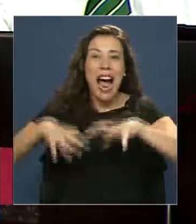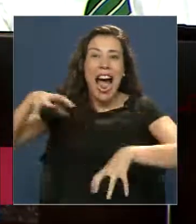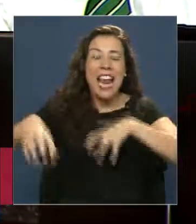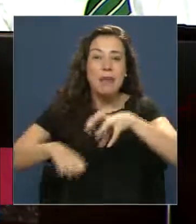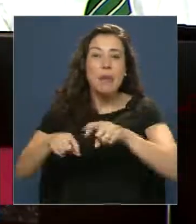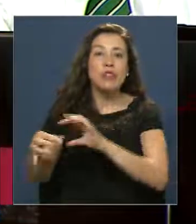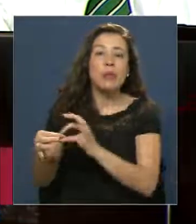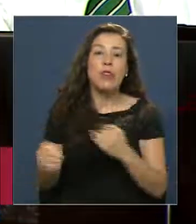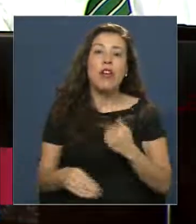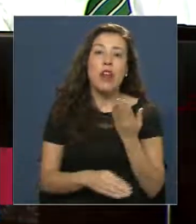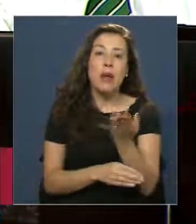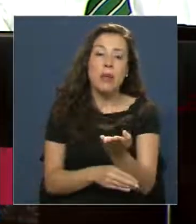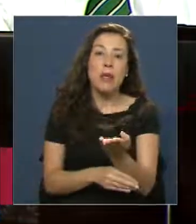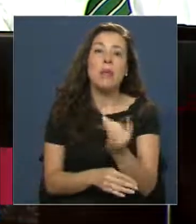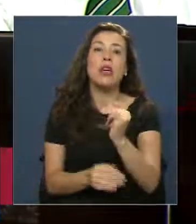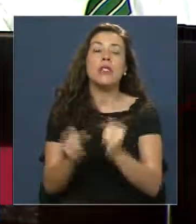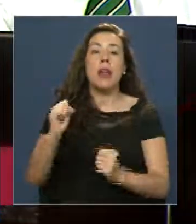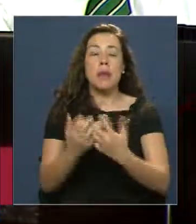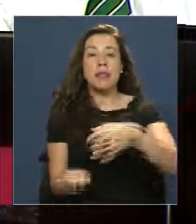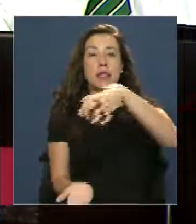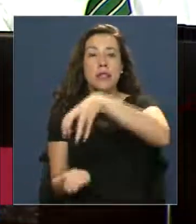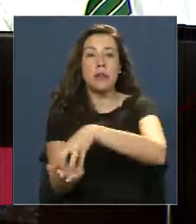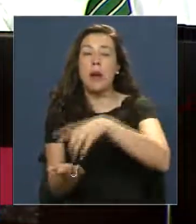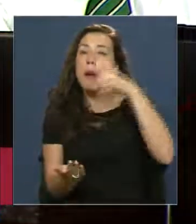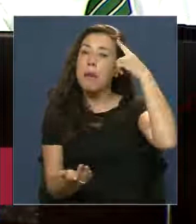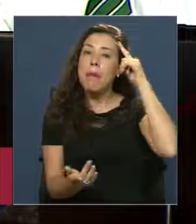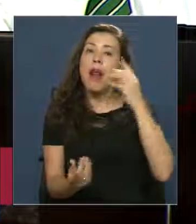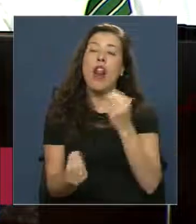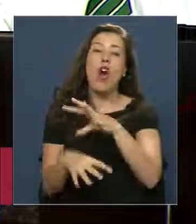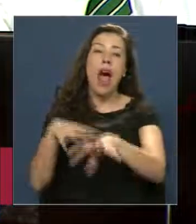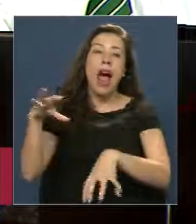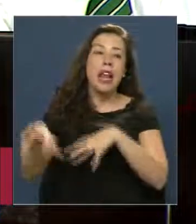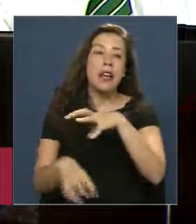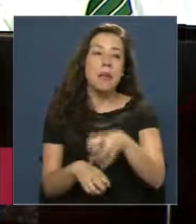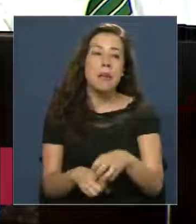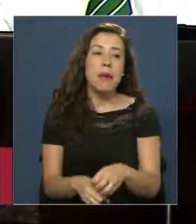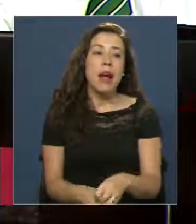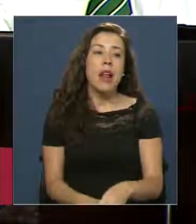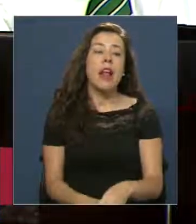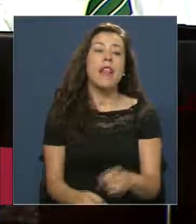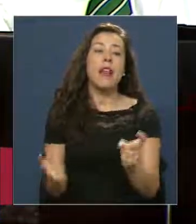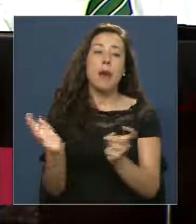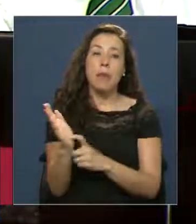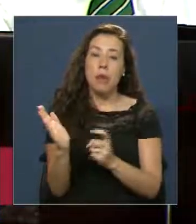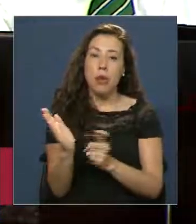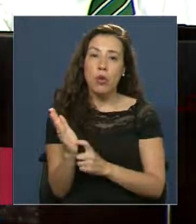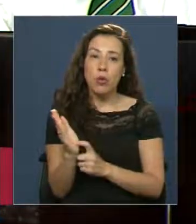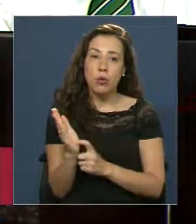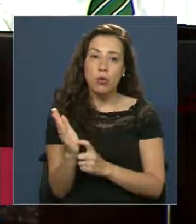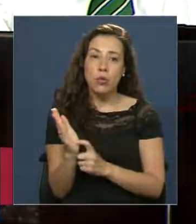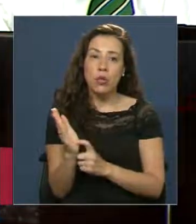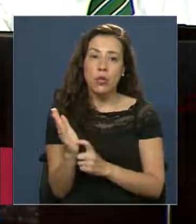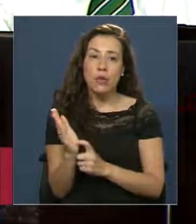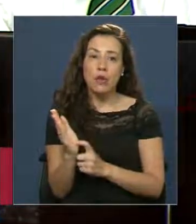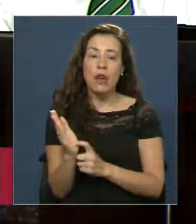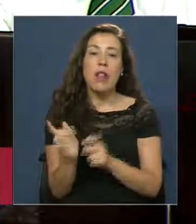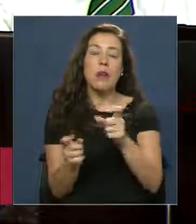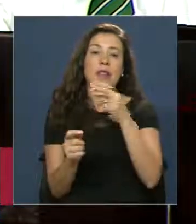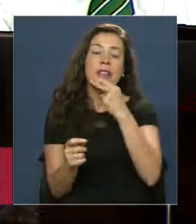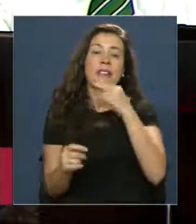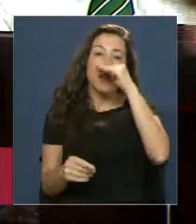razones es que solicitamos su instalación para el bien de nuestros animales, de nuestras vocaciones productivas y el de nuestros